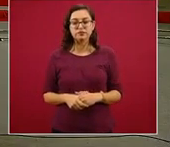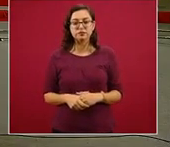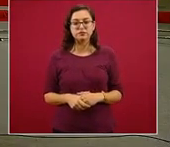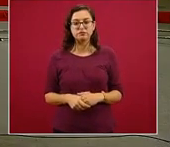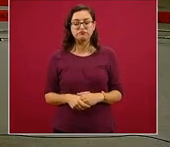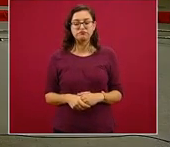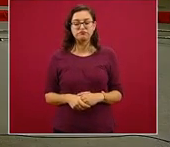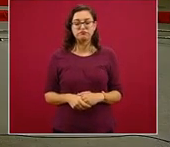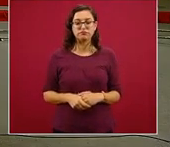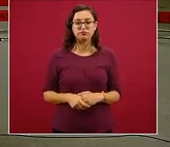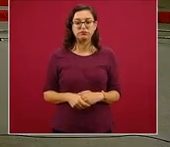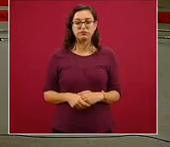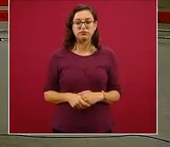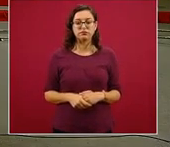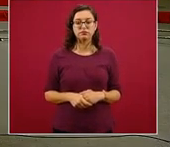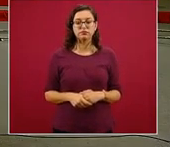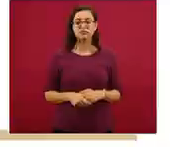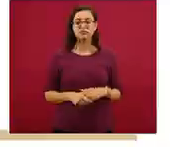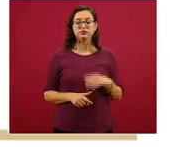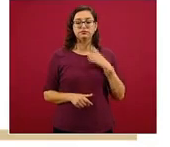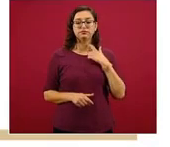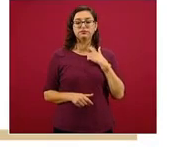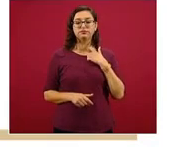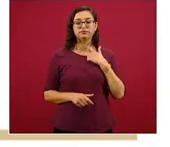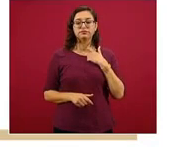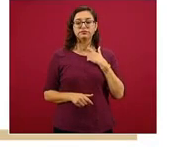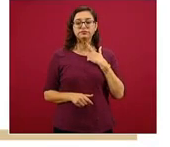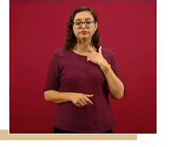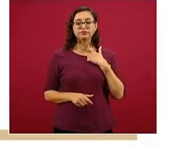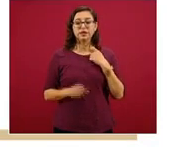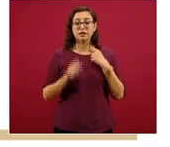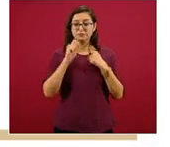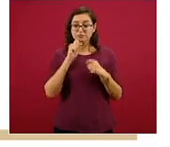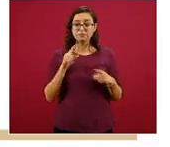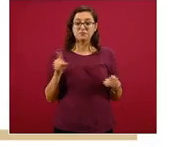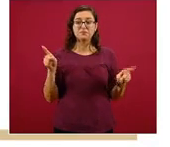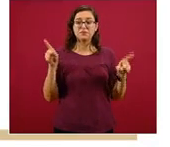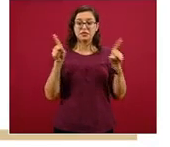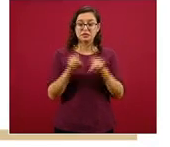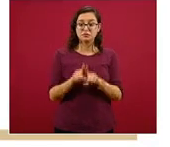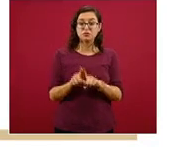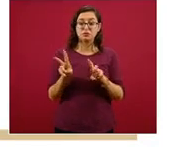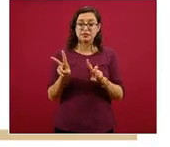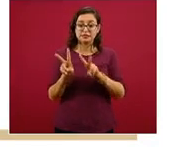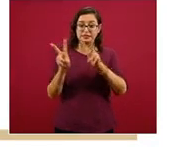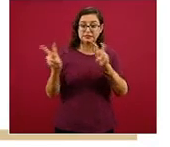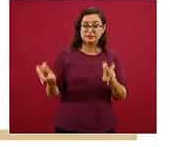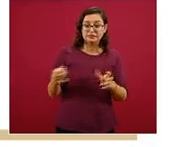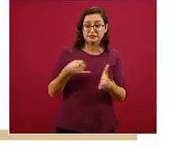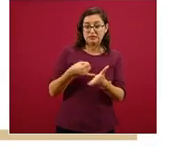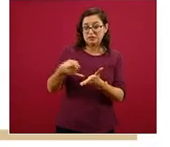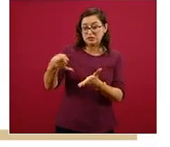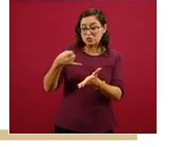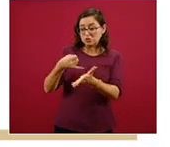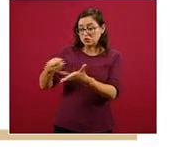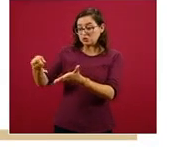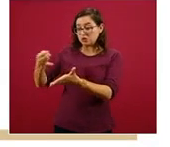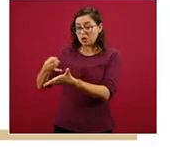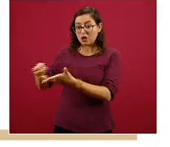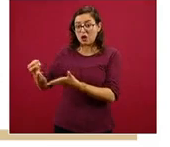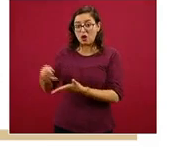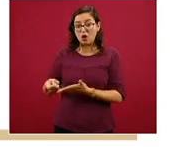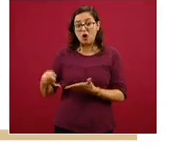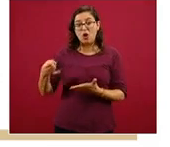Bueno, en el tema de hortalizas, México es un gran productor de hortalizas. Incluso puedo decir que somos un país